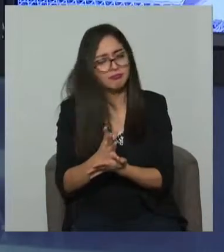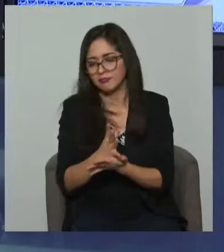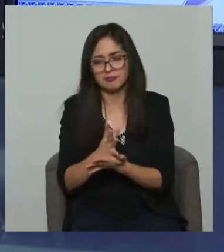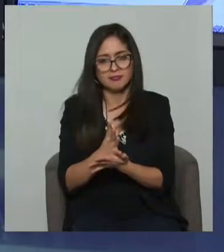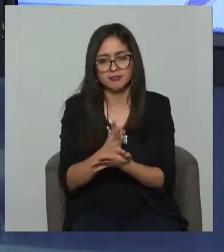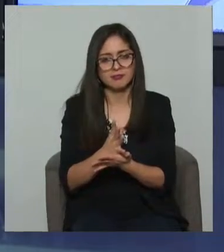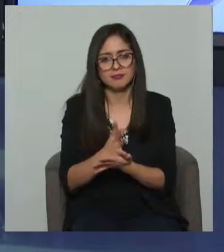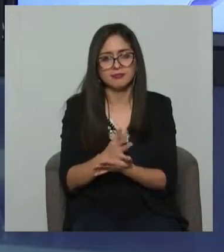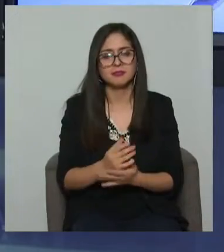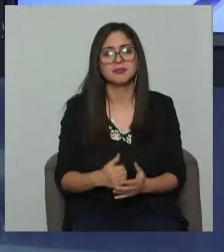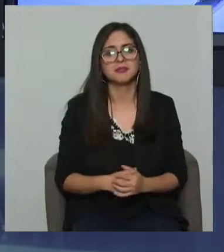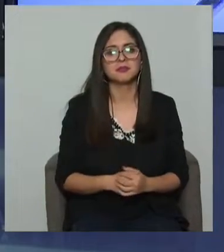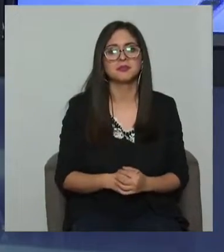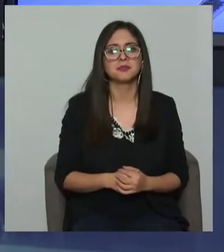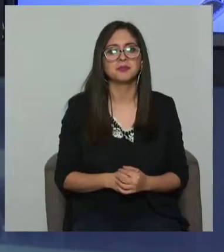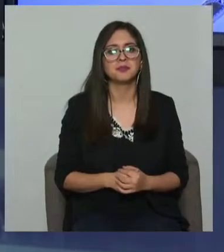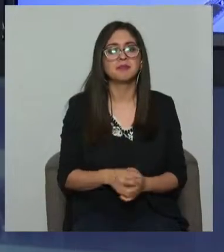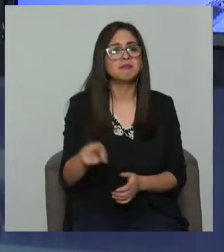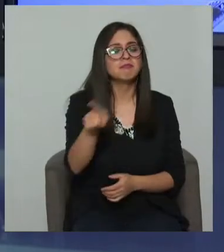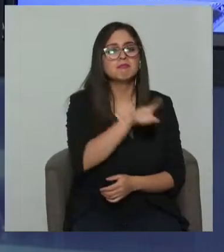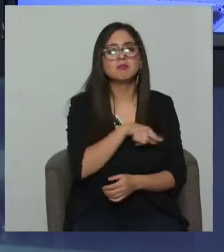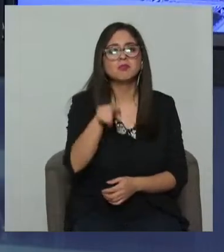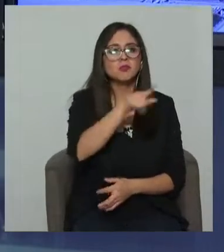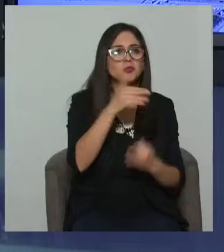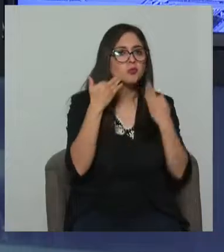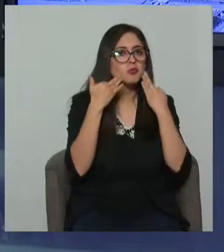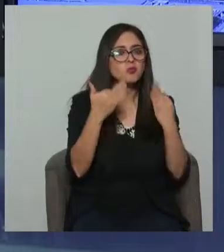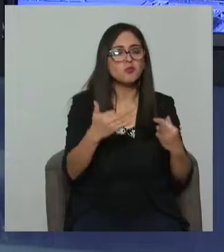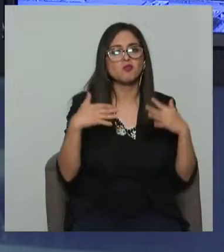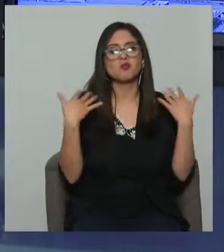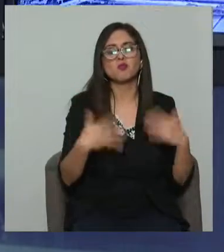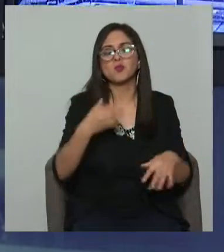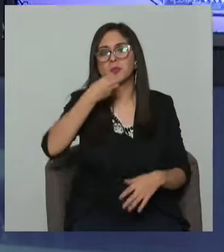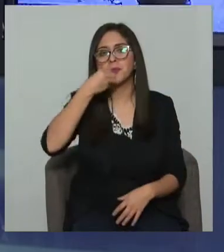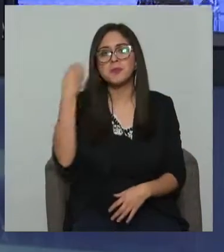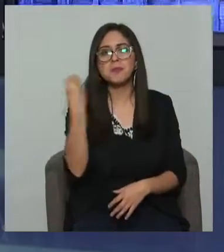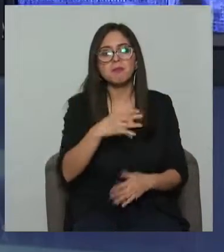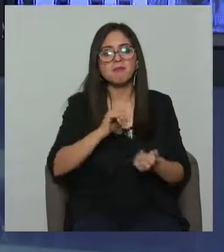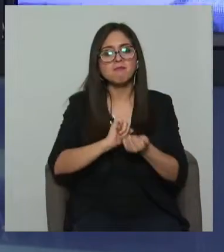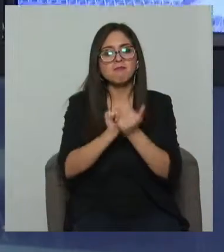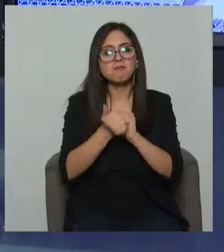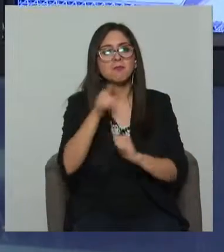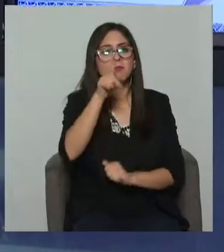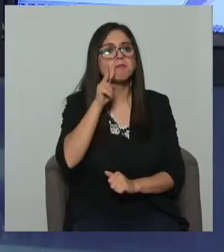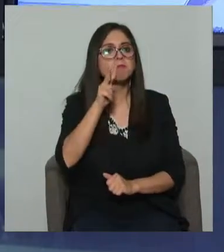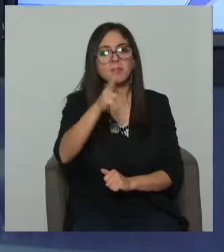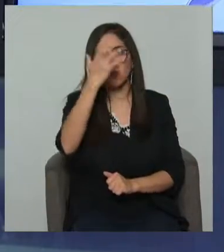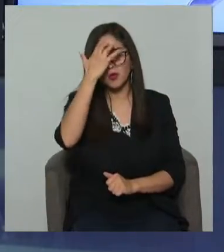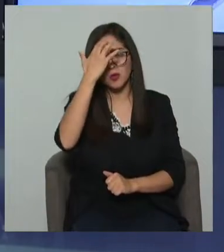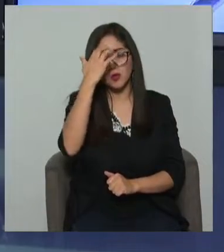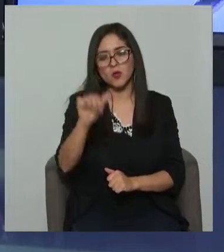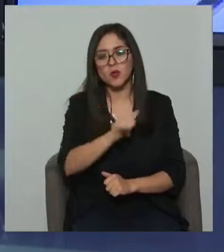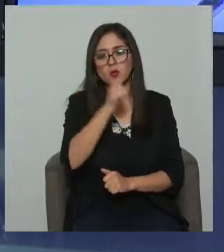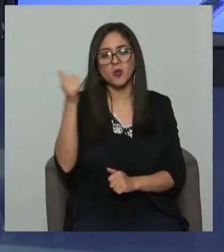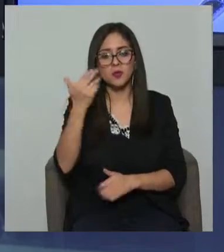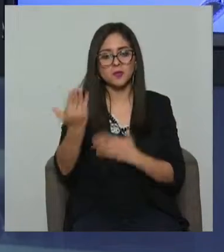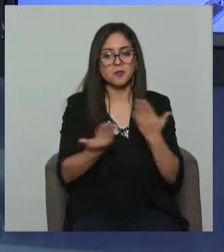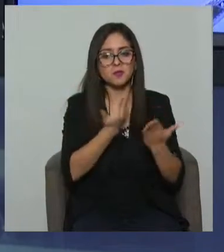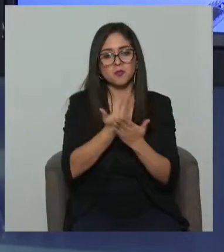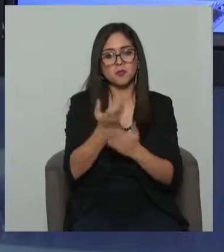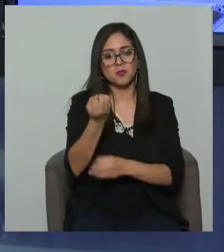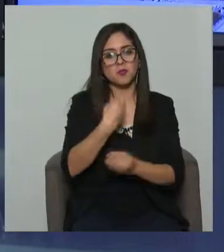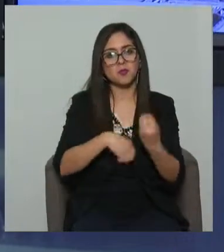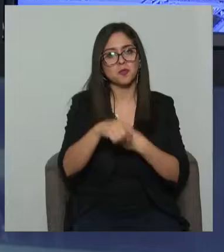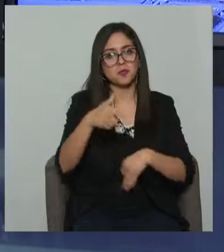que es una muestra, un escaparate estupendo para conocer otras propuestas de teatro, en esta ocasión